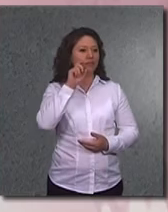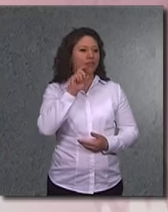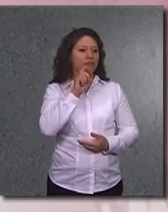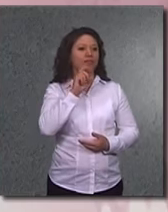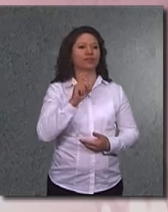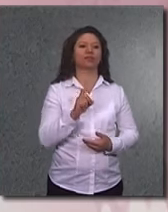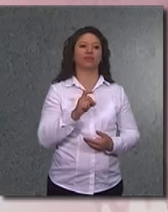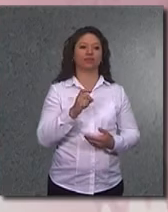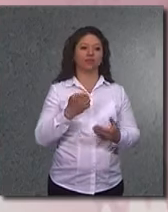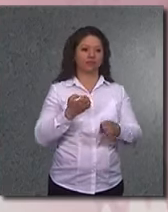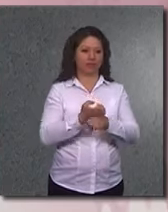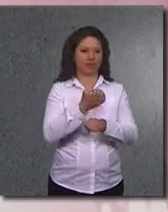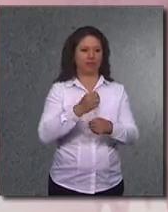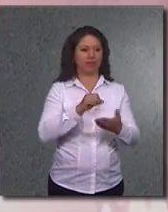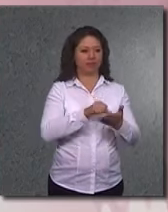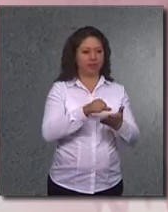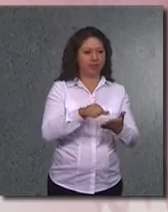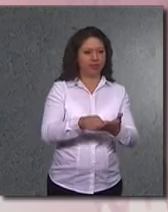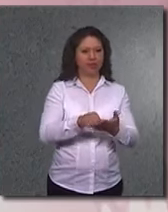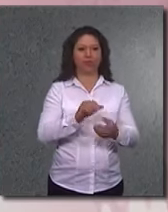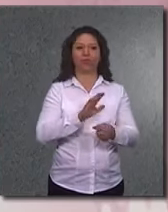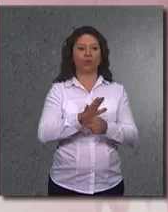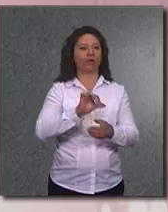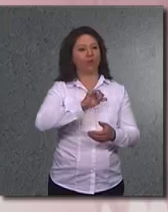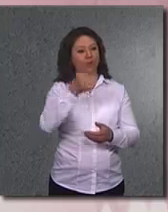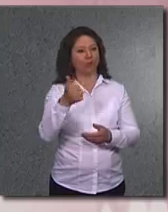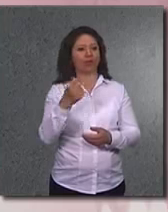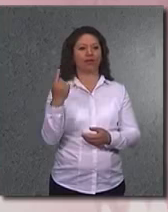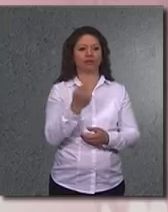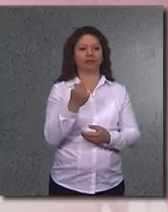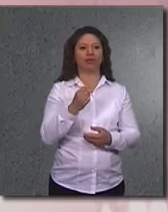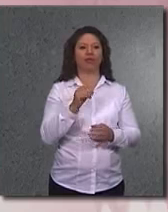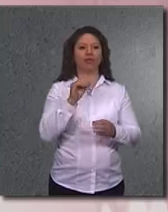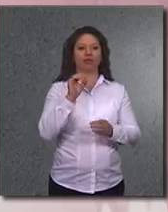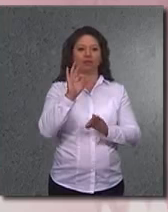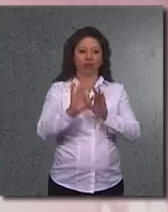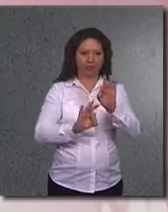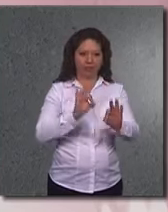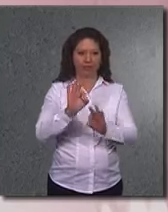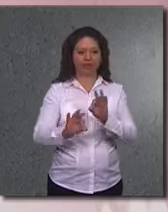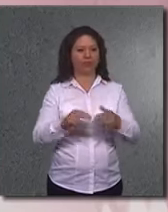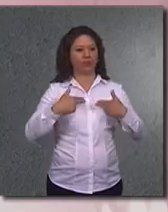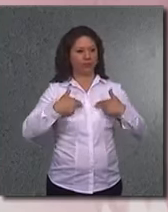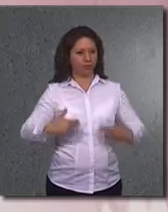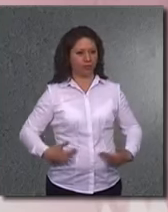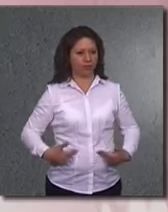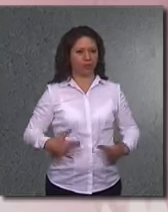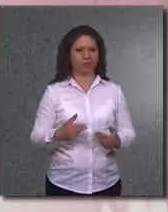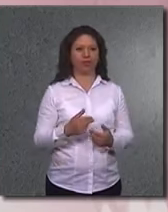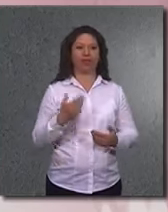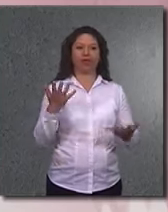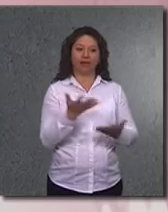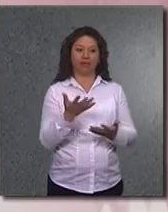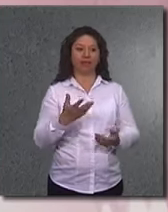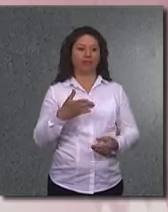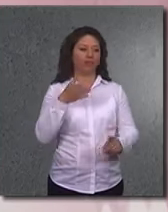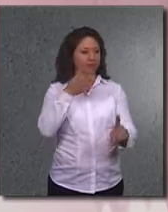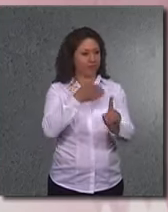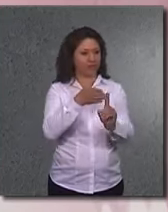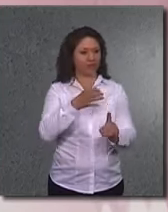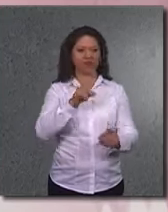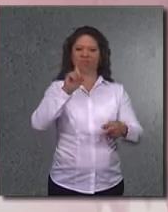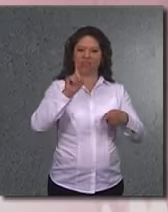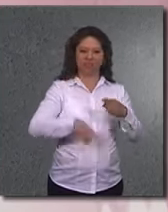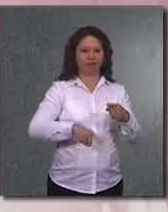las preferencias sexuales, el estado civil o cualquier otra que atente contra la dignidad humana y tenga